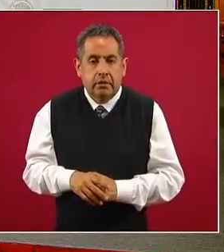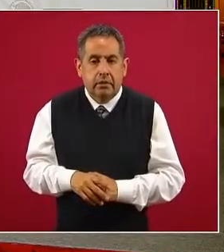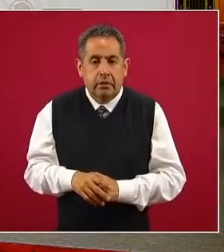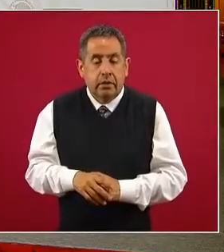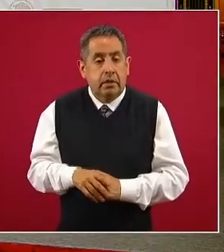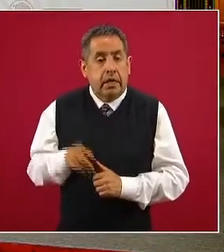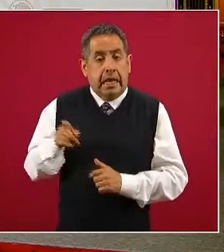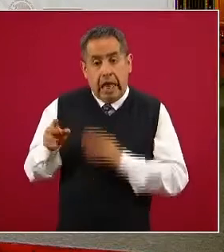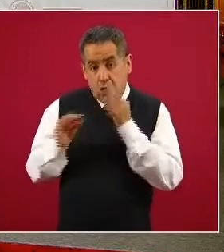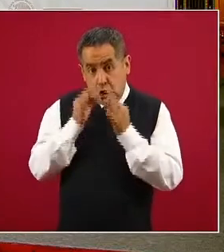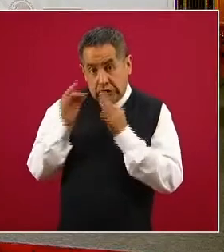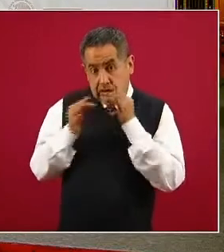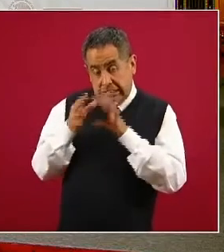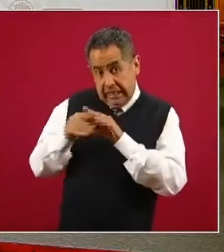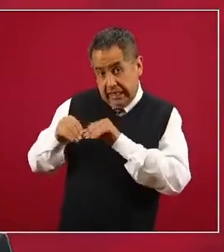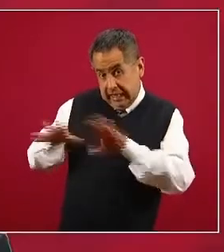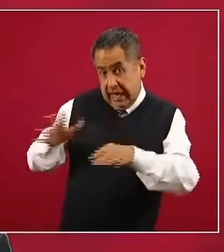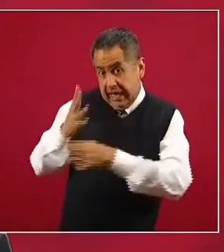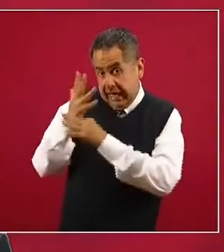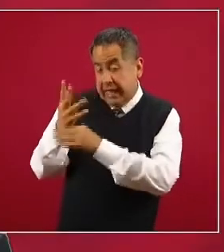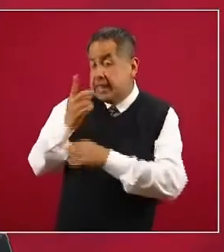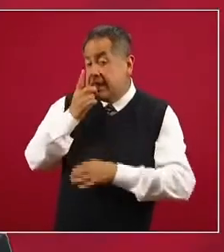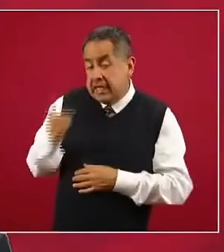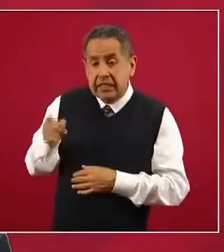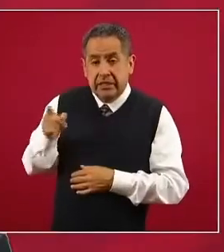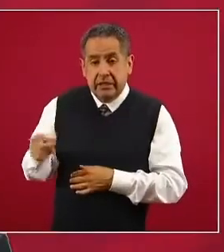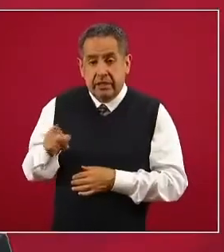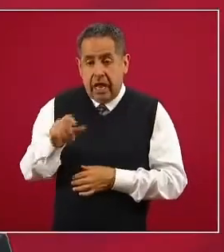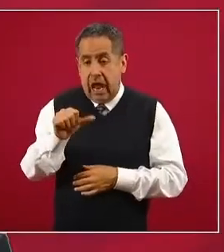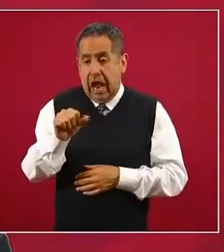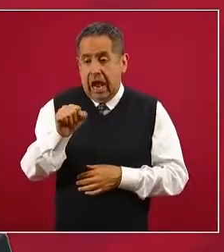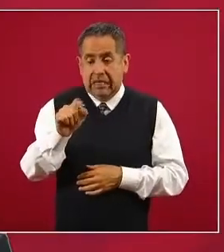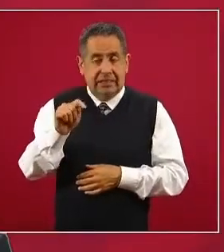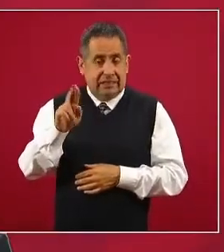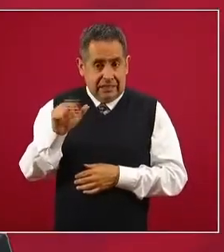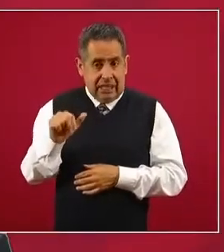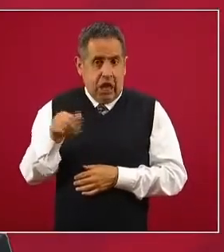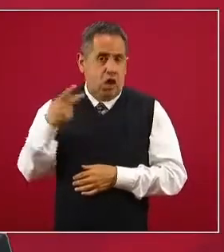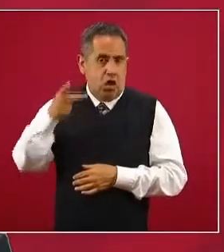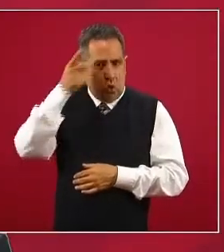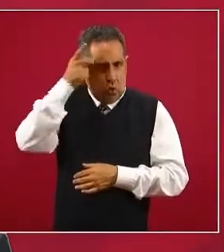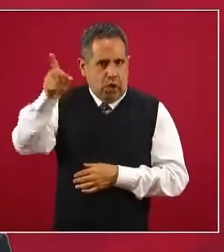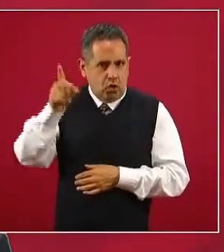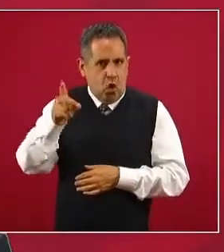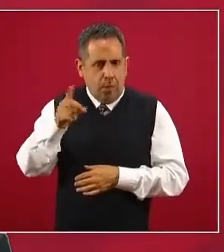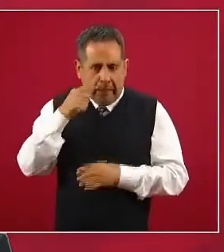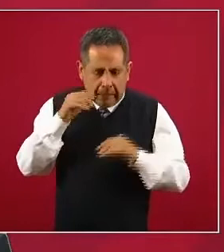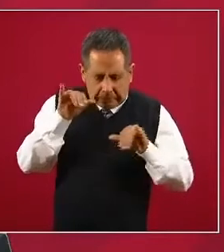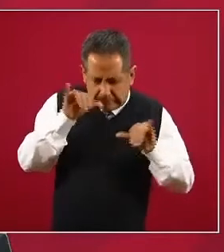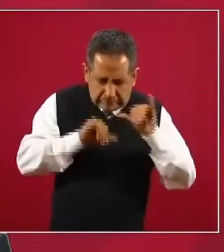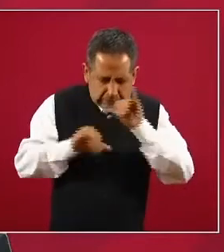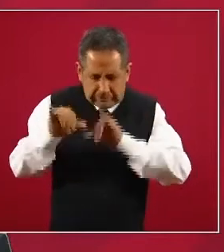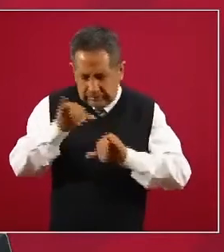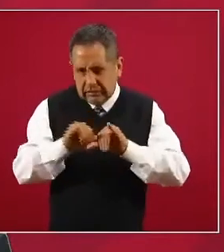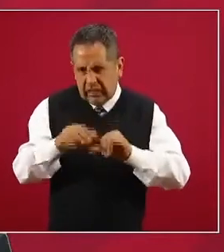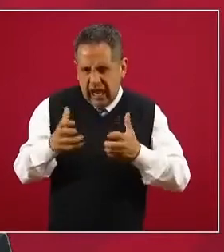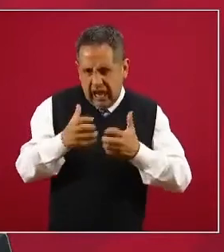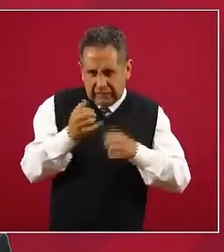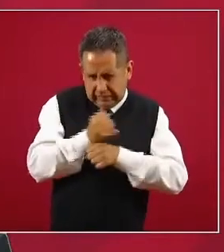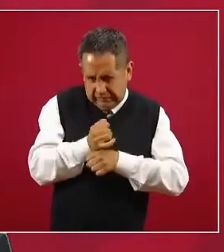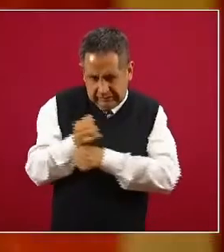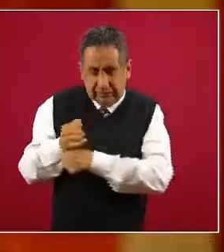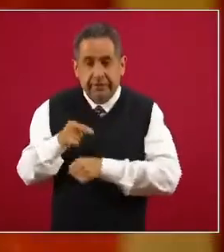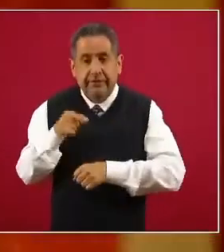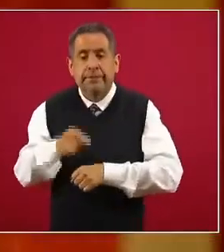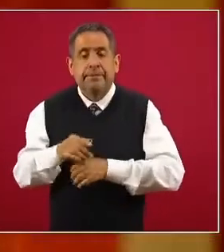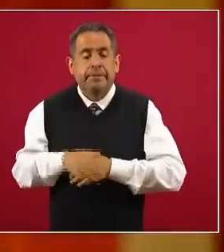La noticia fue que Astra, el laboratorio propietario de la patente o del producto en